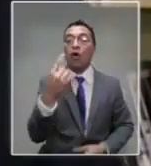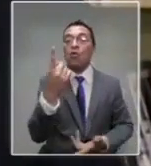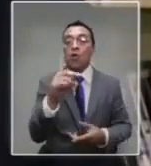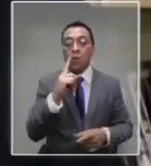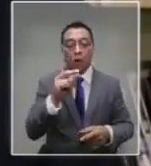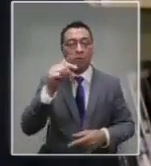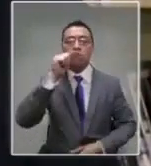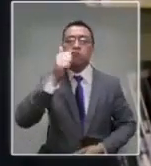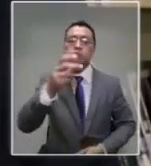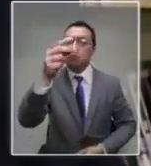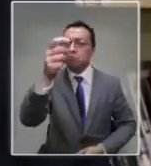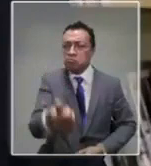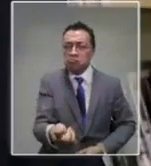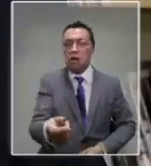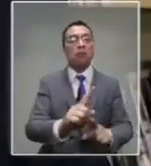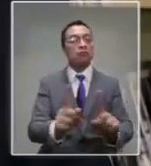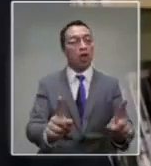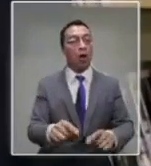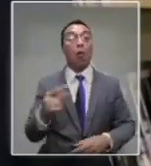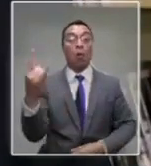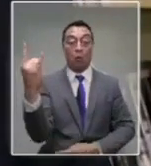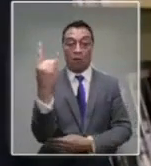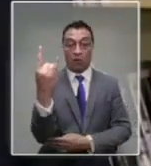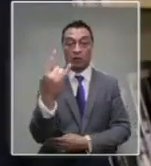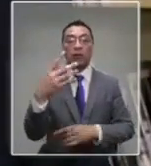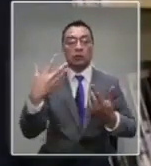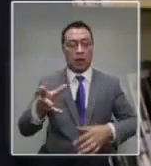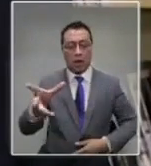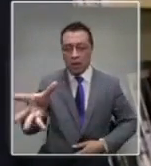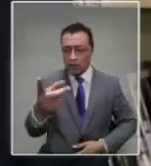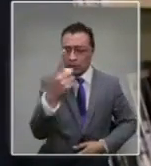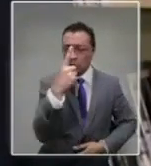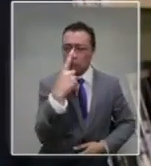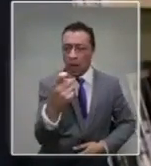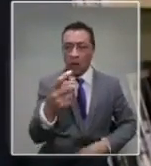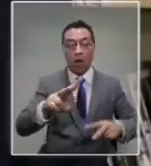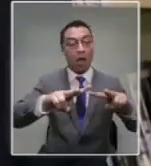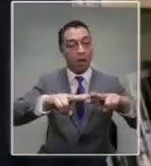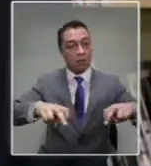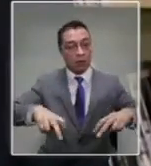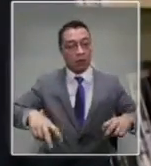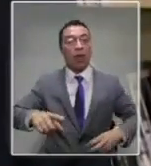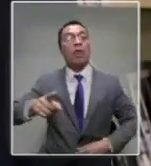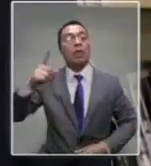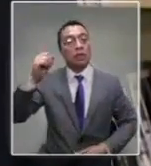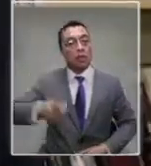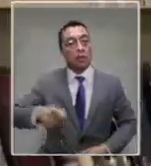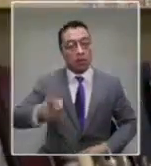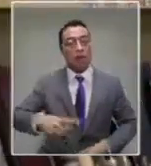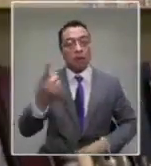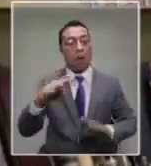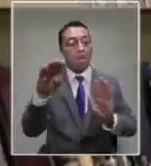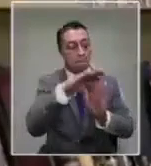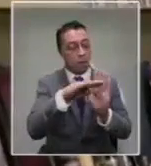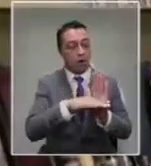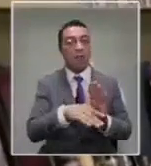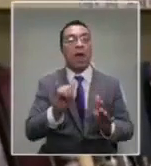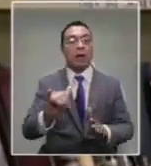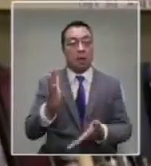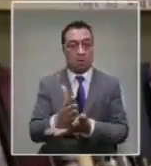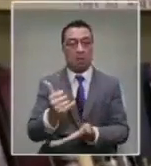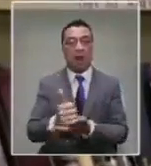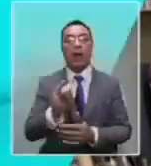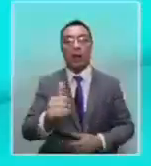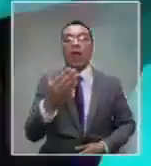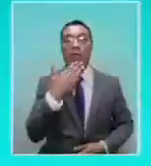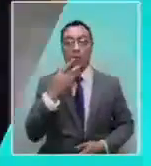que se puede hacer de un día para otro. Una universidad que toma en serio la investigación tiene que hacerlo con un programa, con un